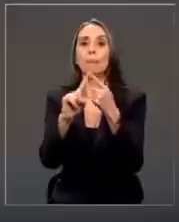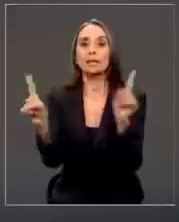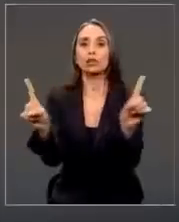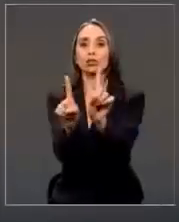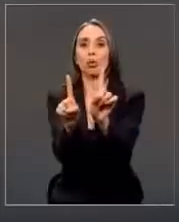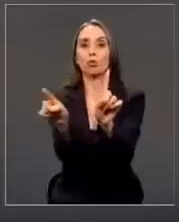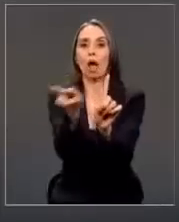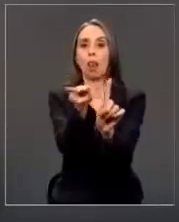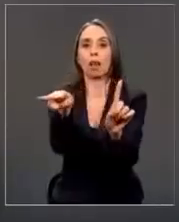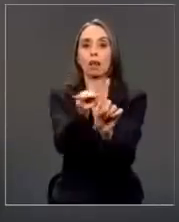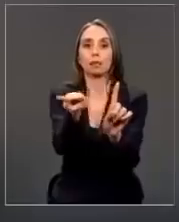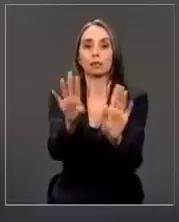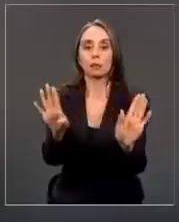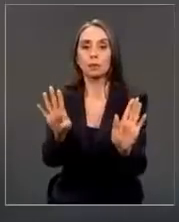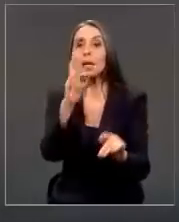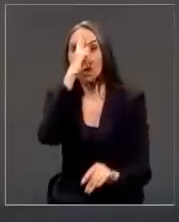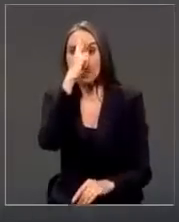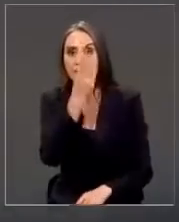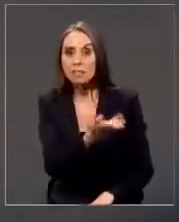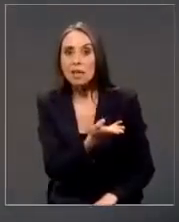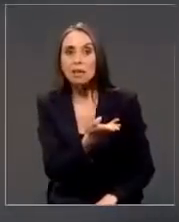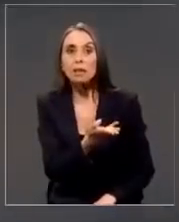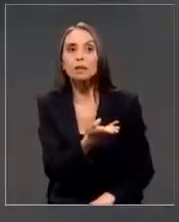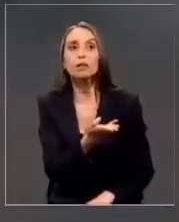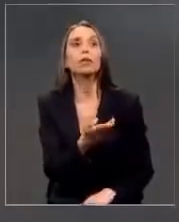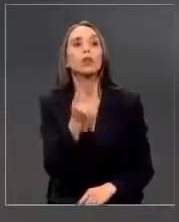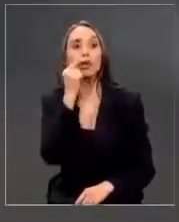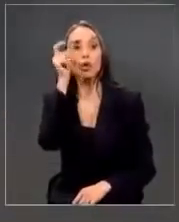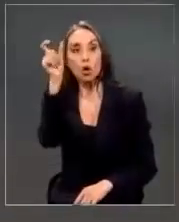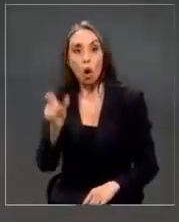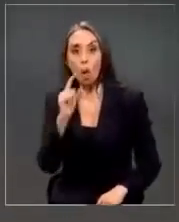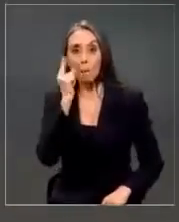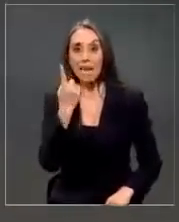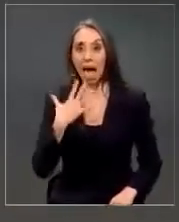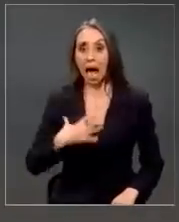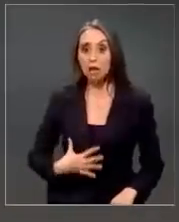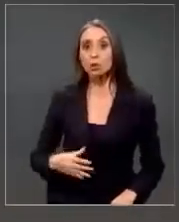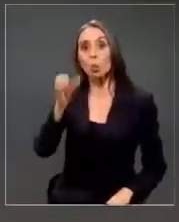entre particulares, en un insólito hecho en que se encontraría involucrado un médico.